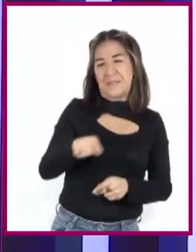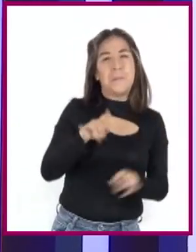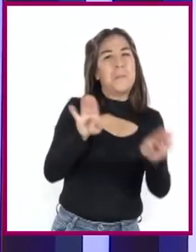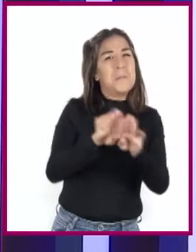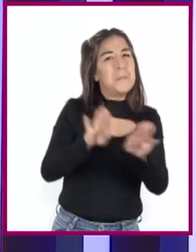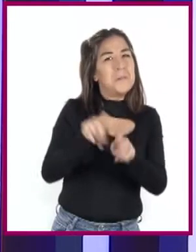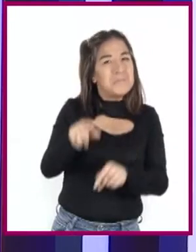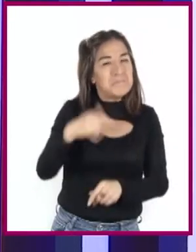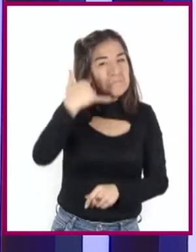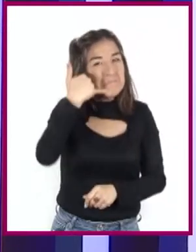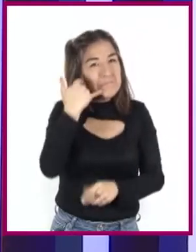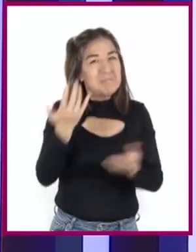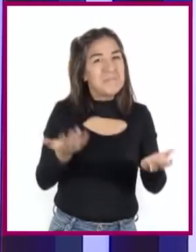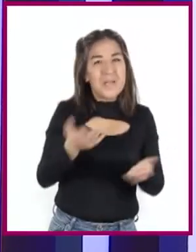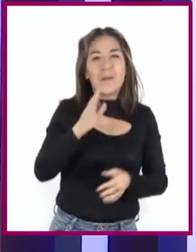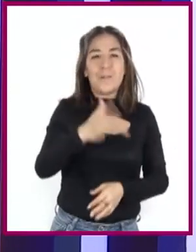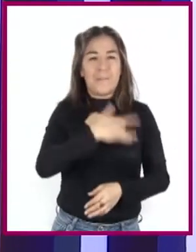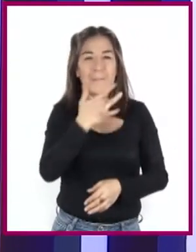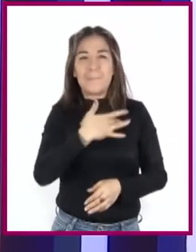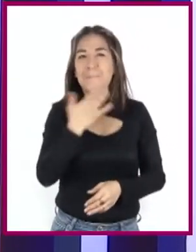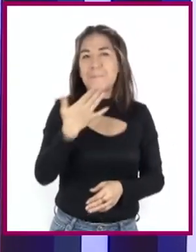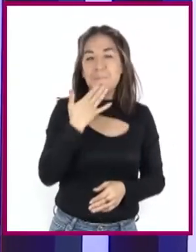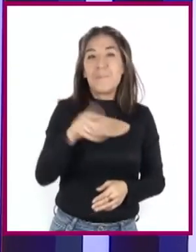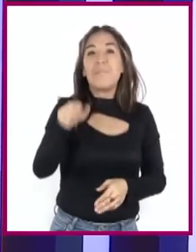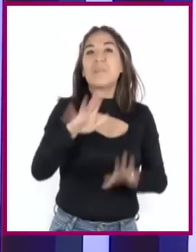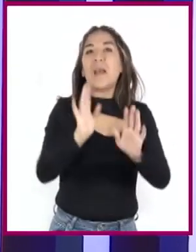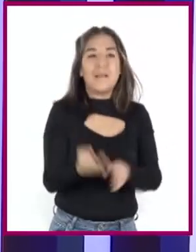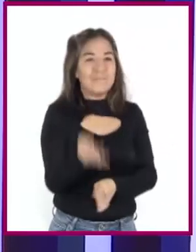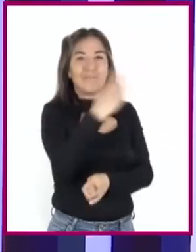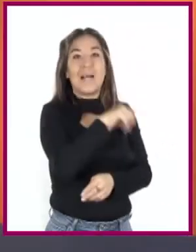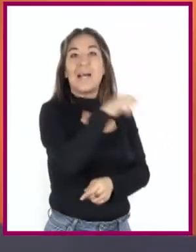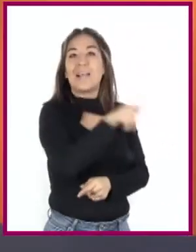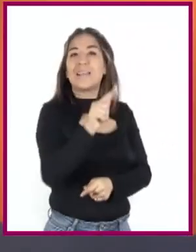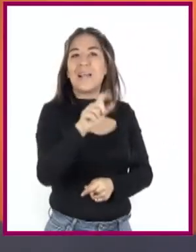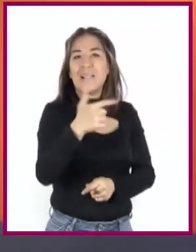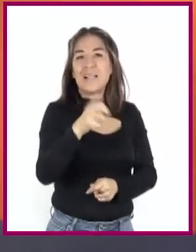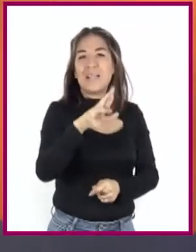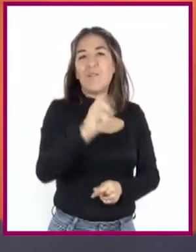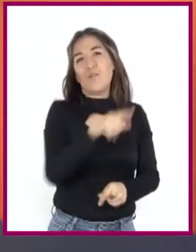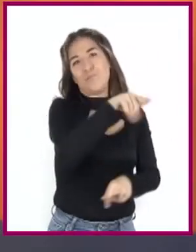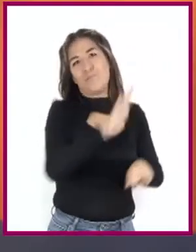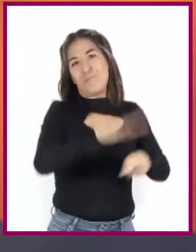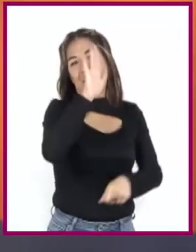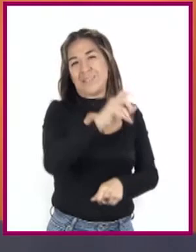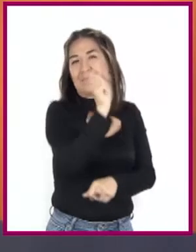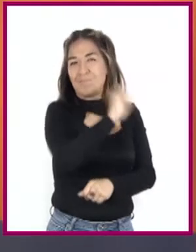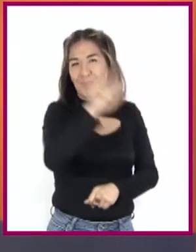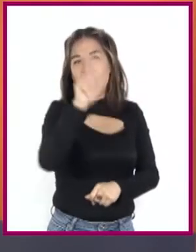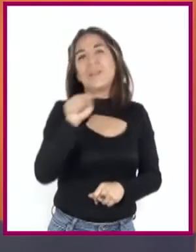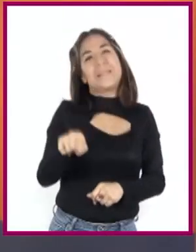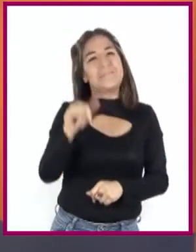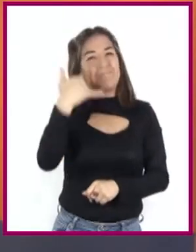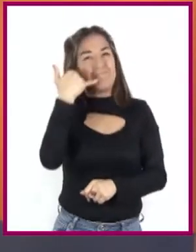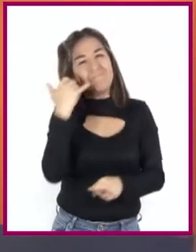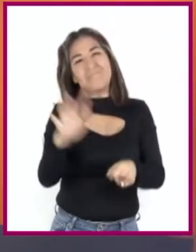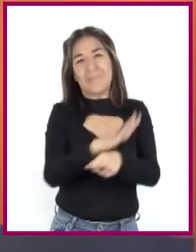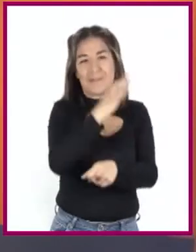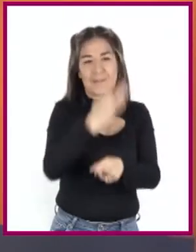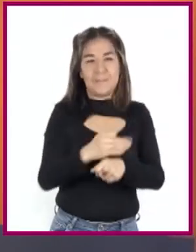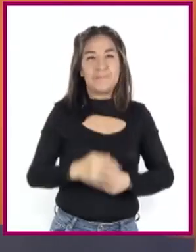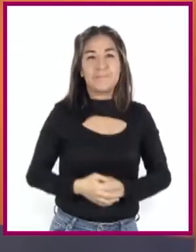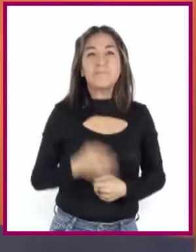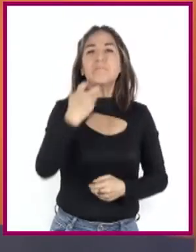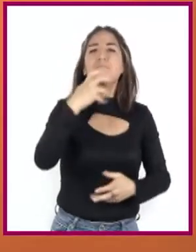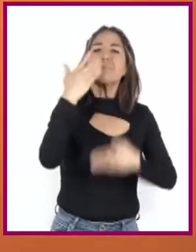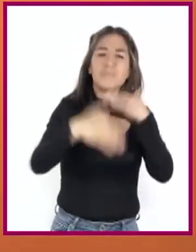desarrollo, debido al éxito y el poder que ya tenía el telégrafo. Como en muchos otros casos, el invento y